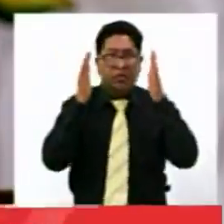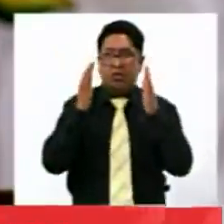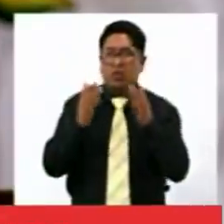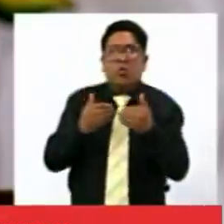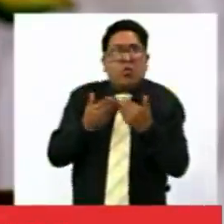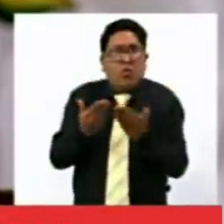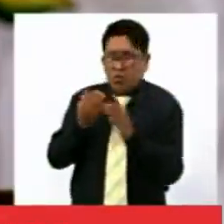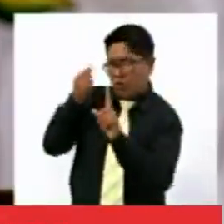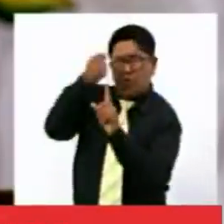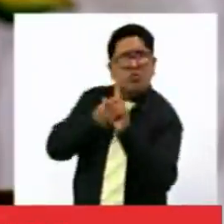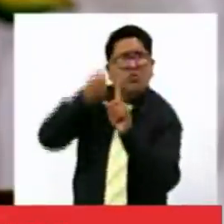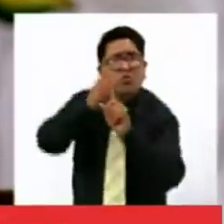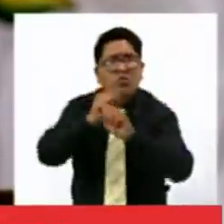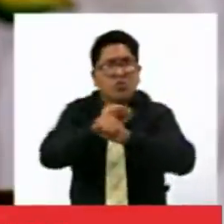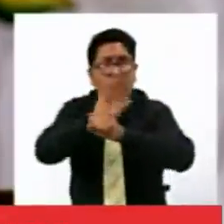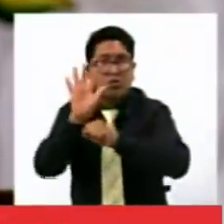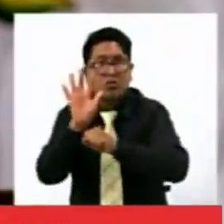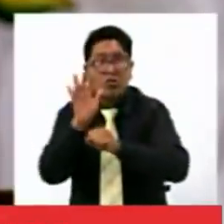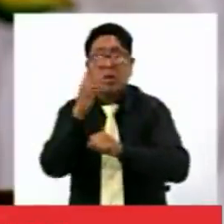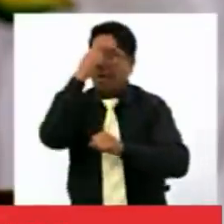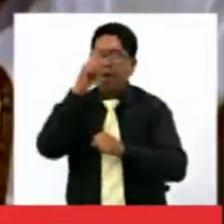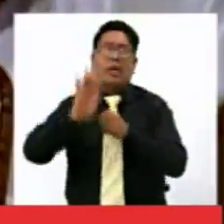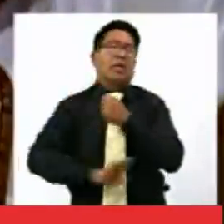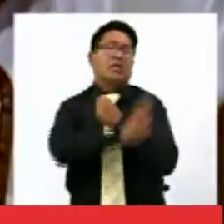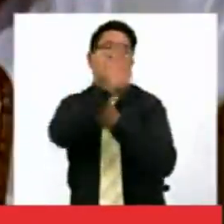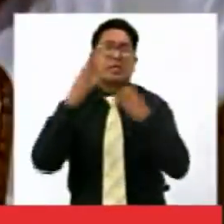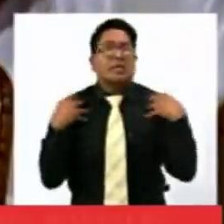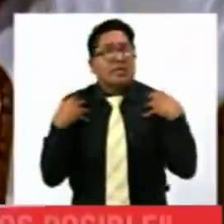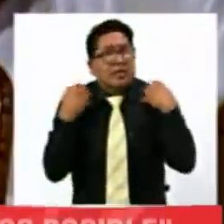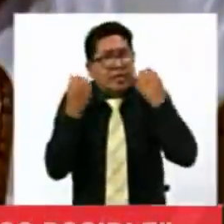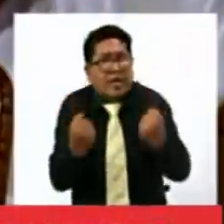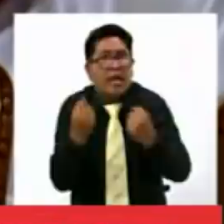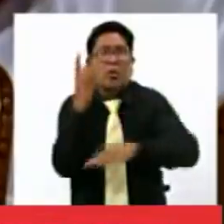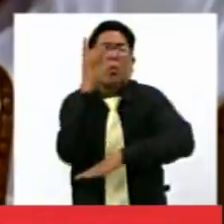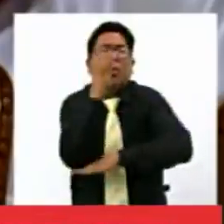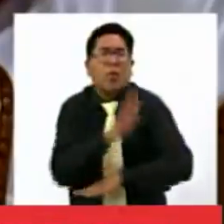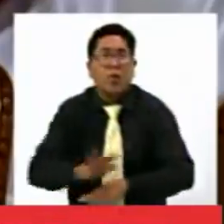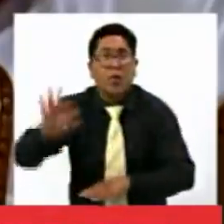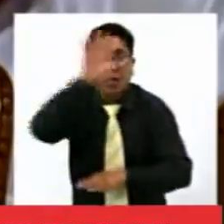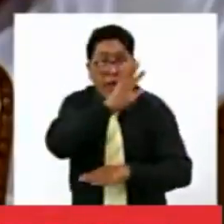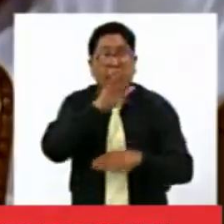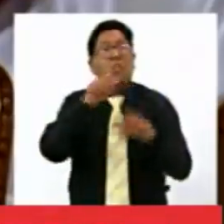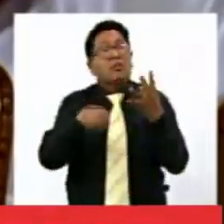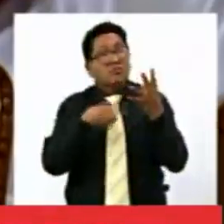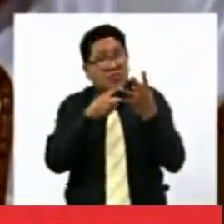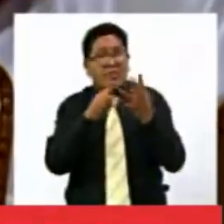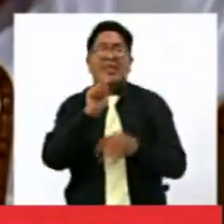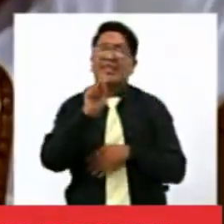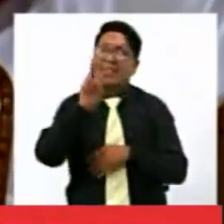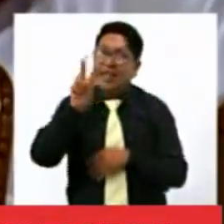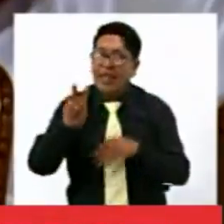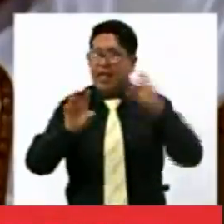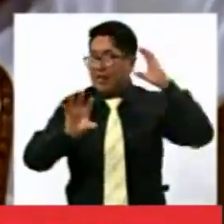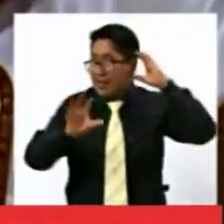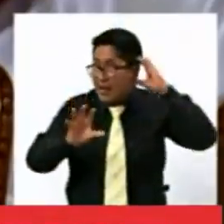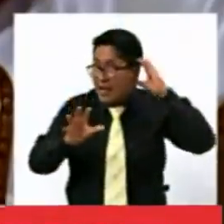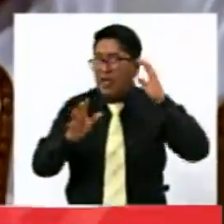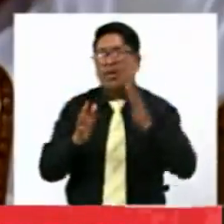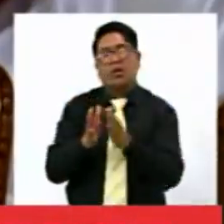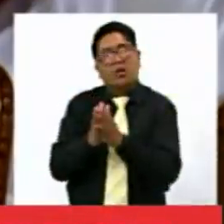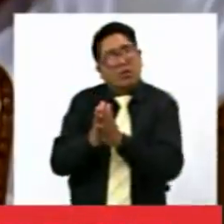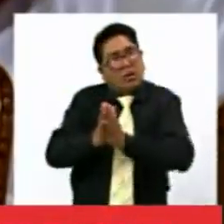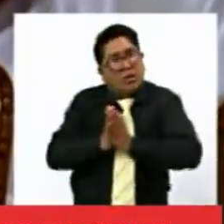contra el virus y por la salud de los bolivianos a los medios de comunicación les pido que nos ayuden y el